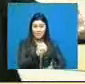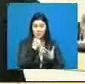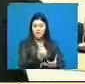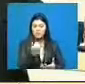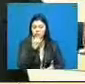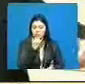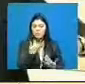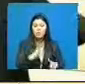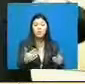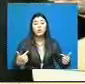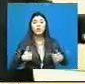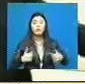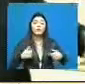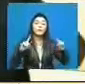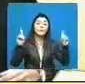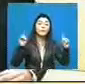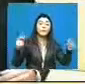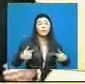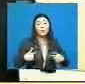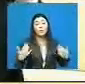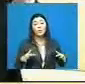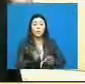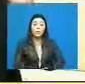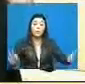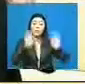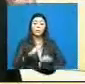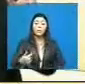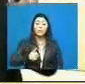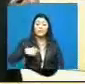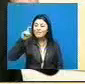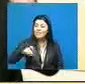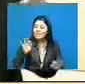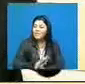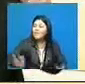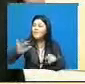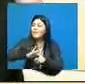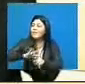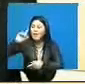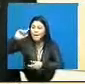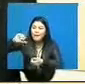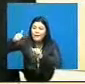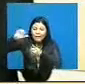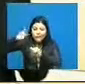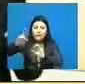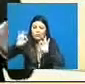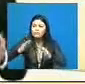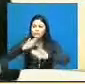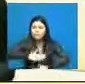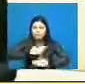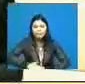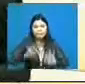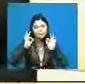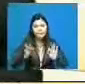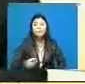más que el titular efectista, más que la cita recortada, tiene que aplicar buen criterio, buen tino, serenidad. Y le